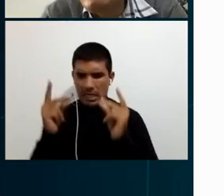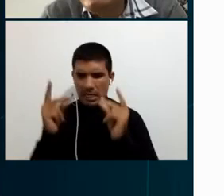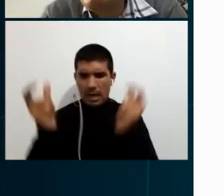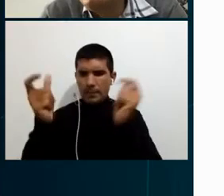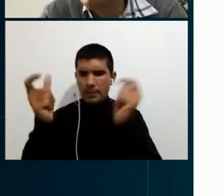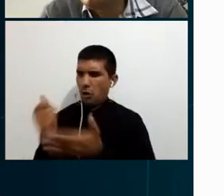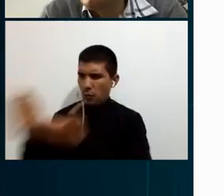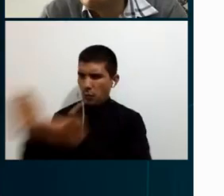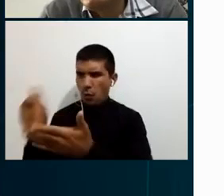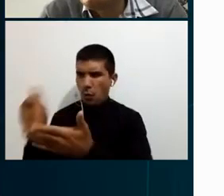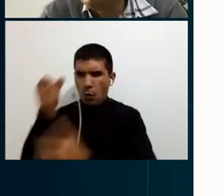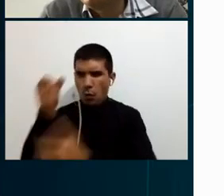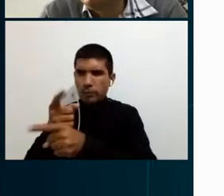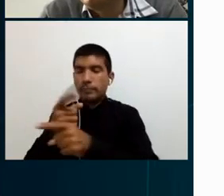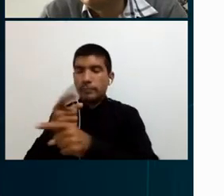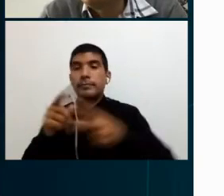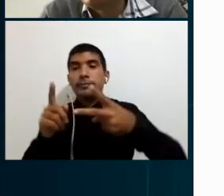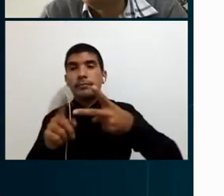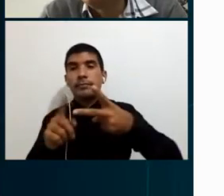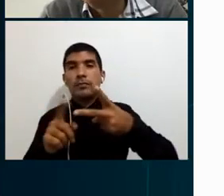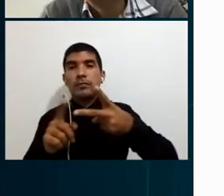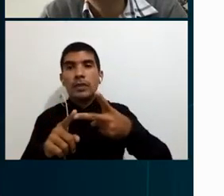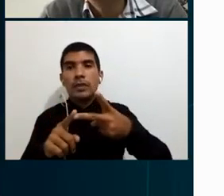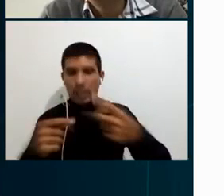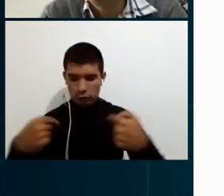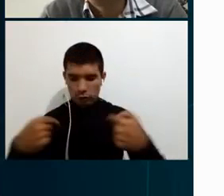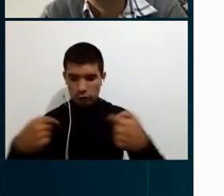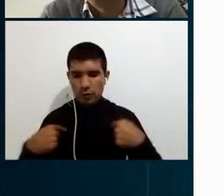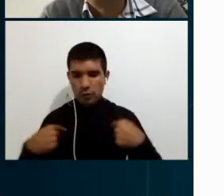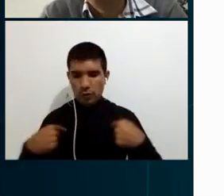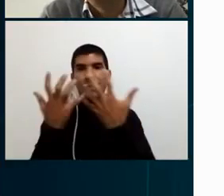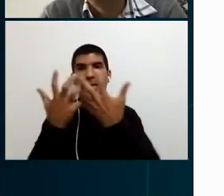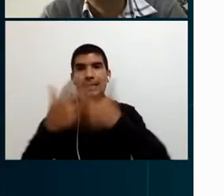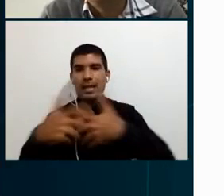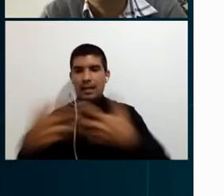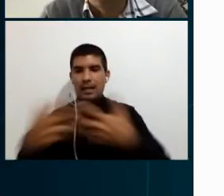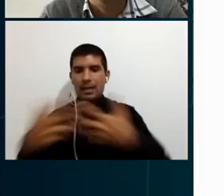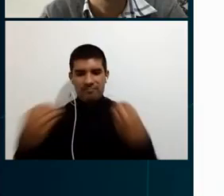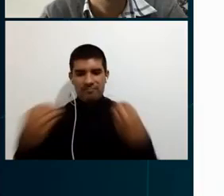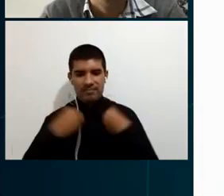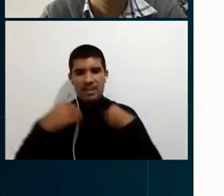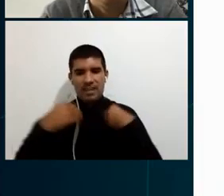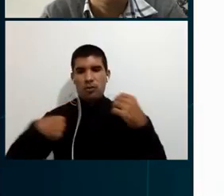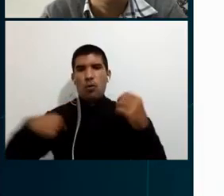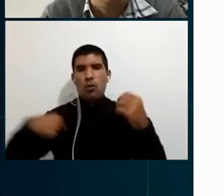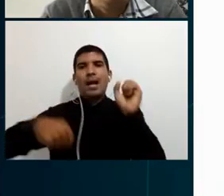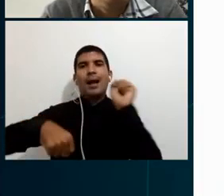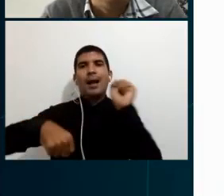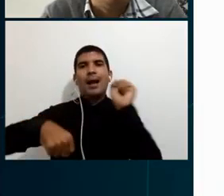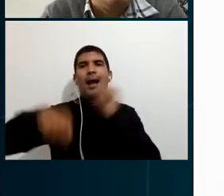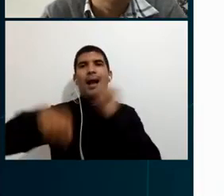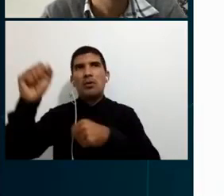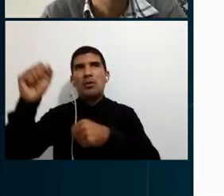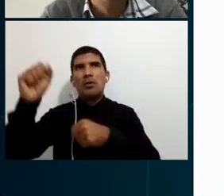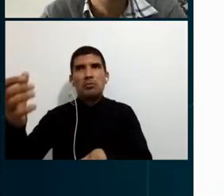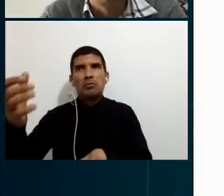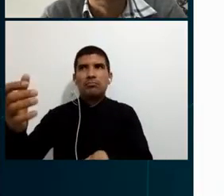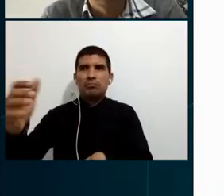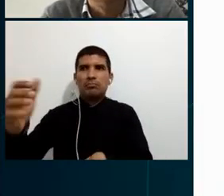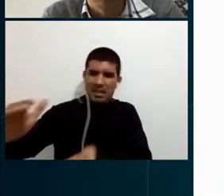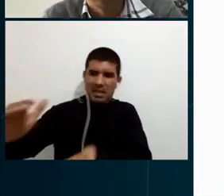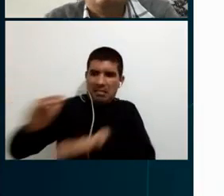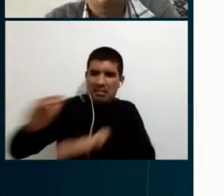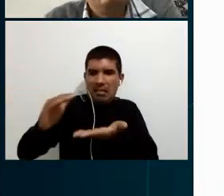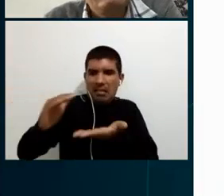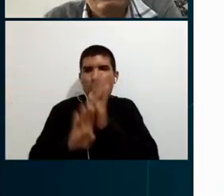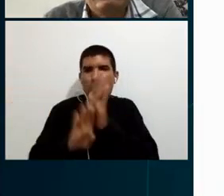cuál es el beneficio como empresa que estoy capturando? Si es eficiencia, si es un nuevo negocio, si es mejorar la experiencia del usuario. Entonces